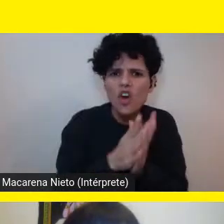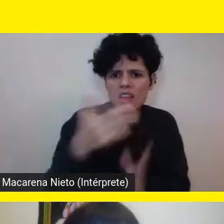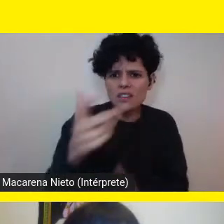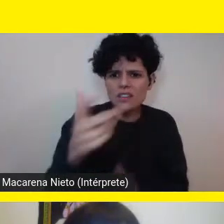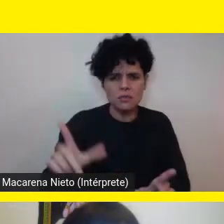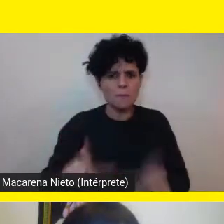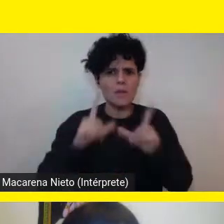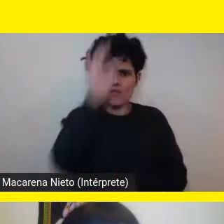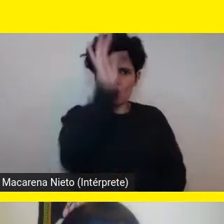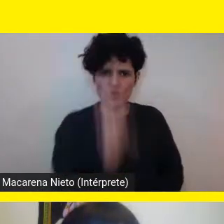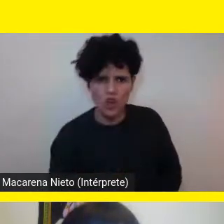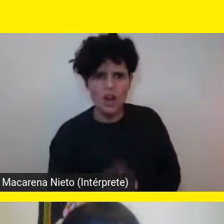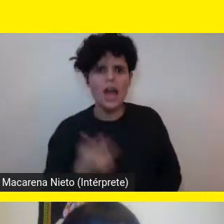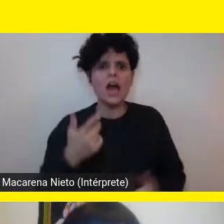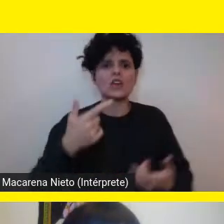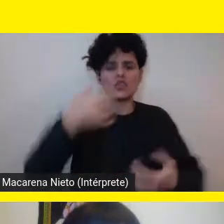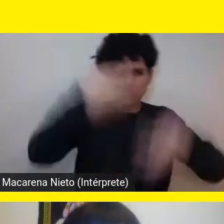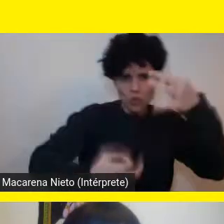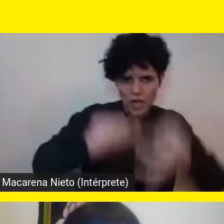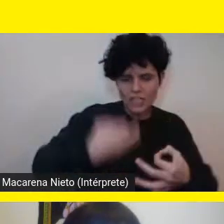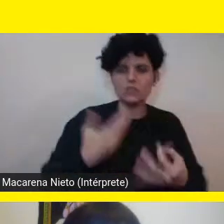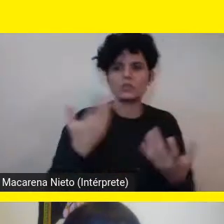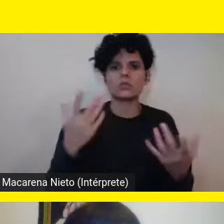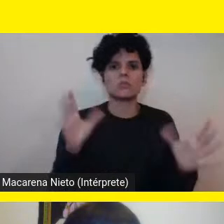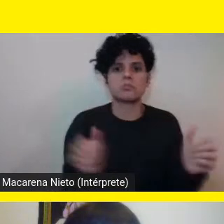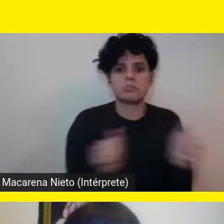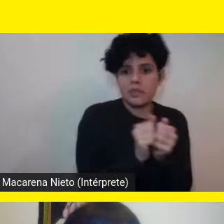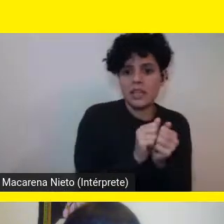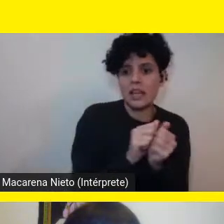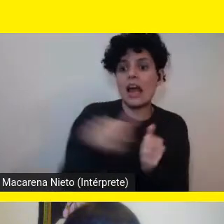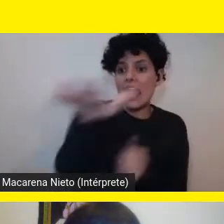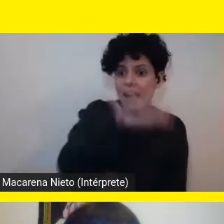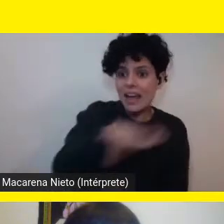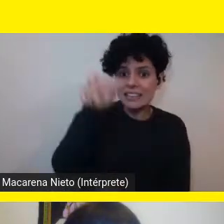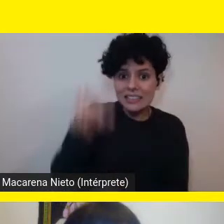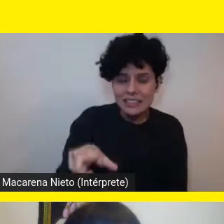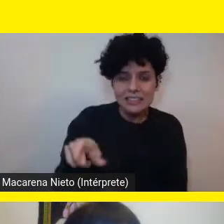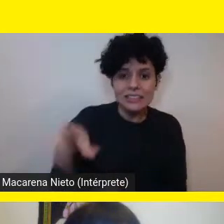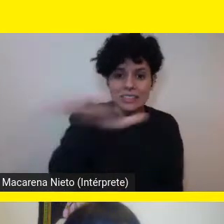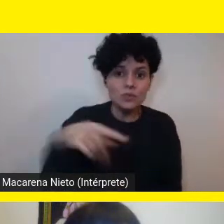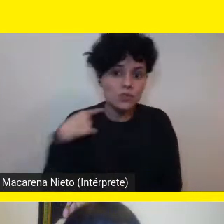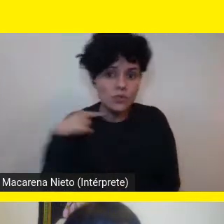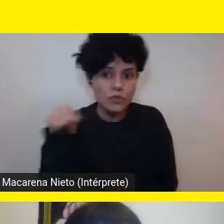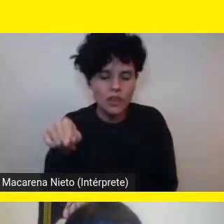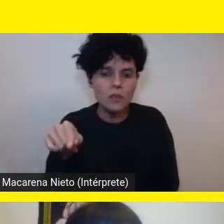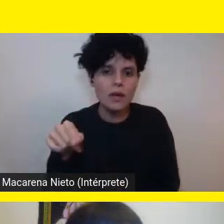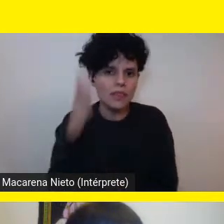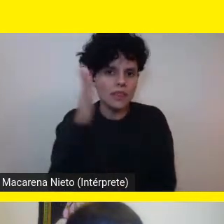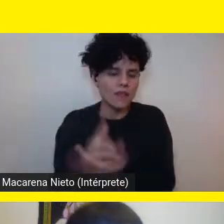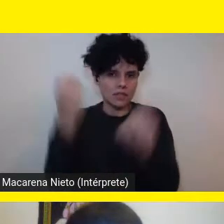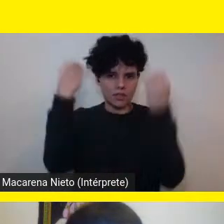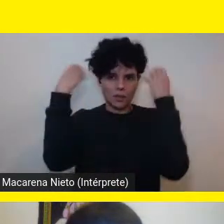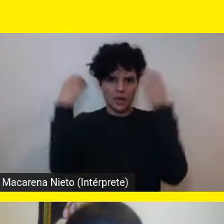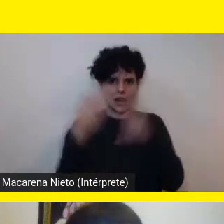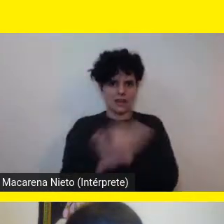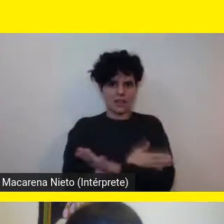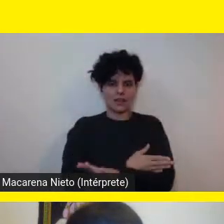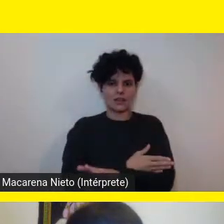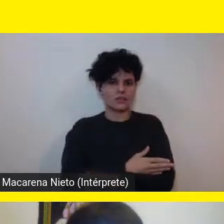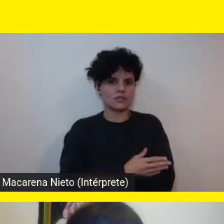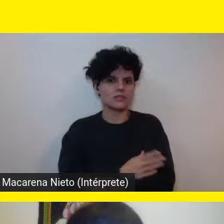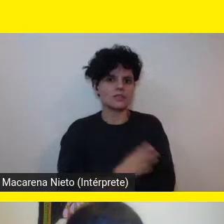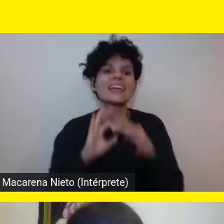trabajan en el apoyo del juzgamiento de crímenes de esta naturaleza. Eso quisiera comentar. Gracias.